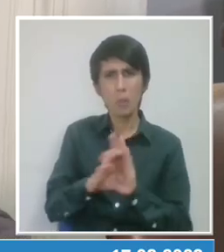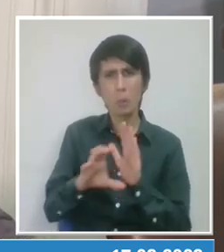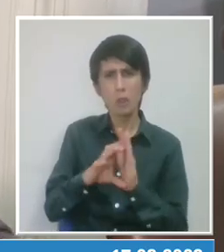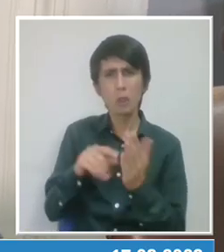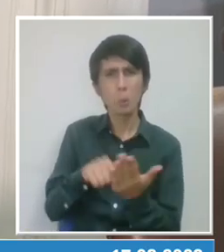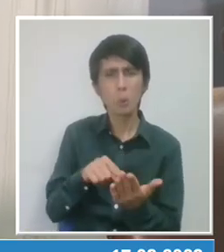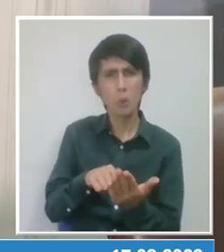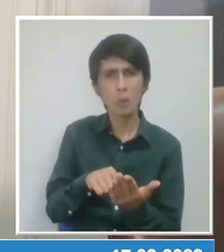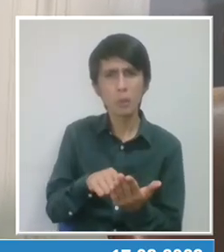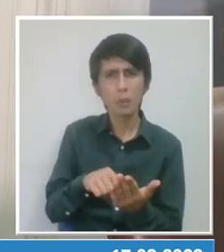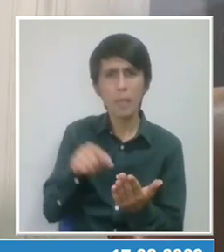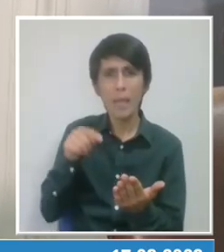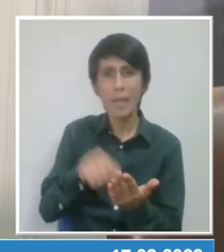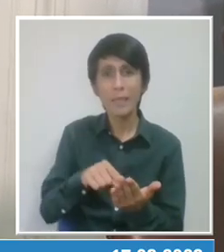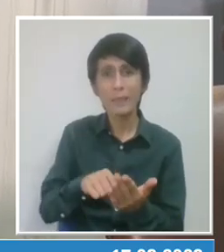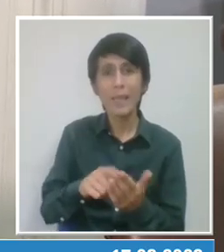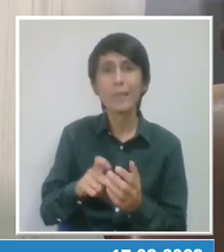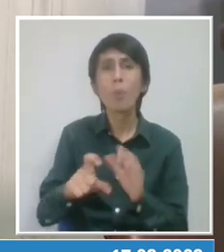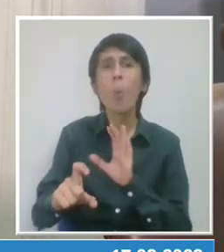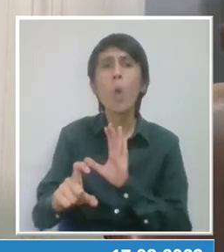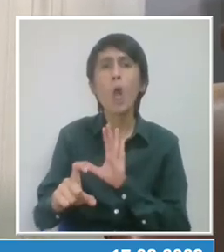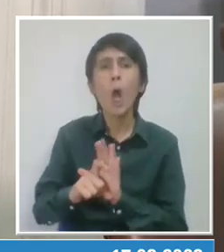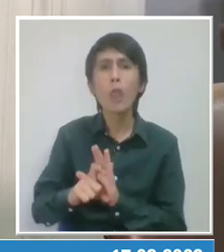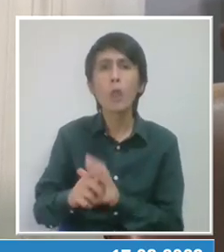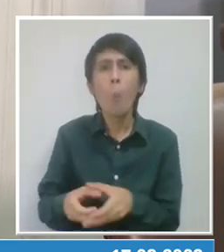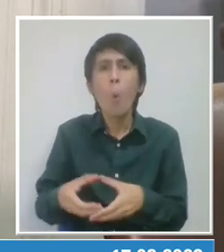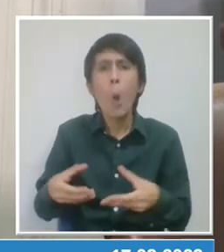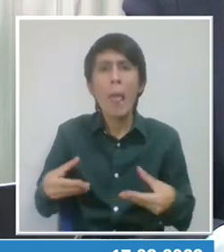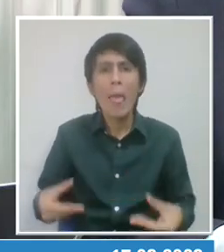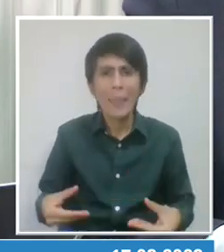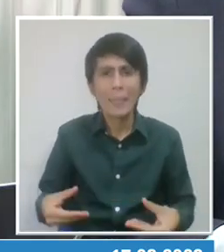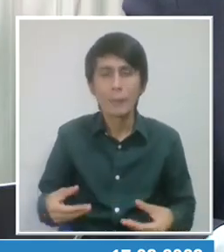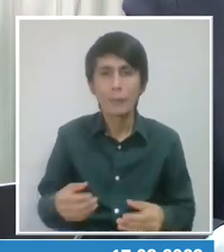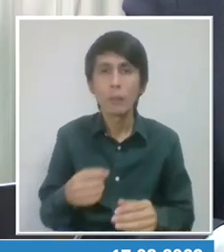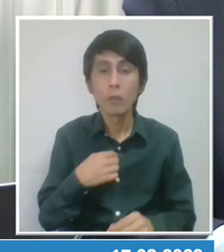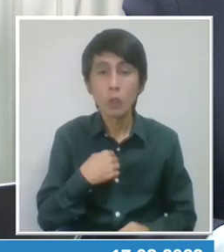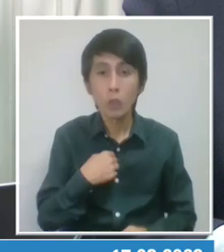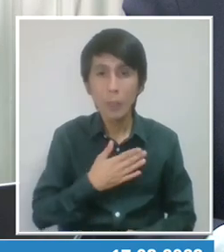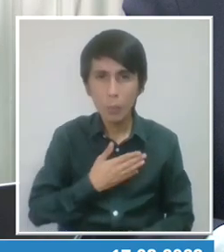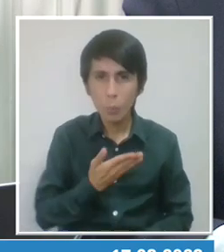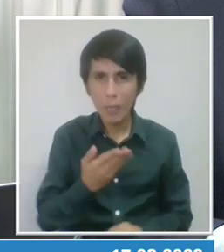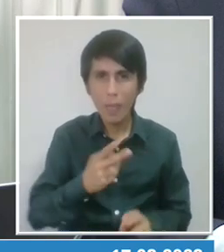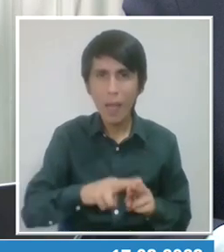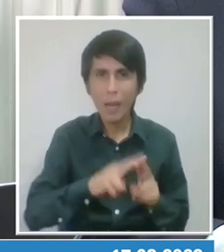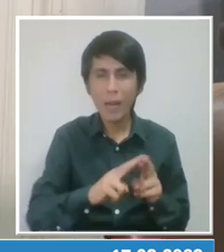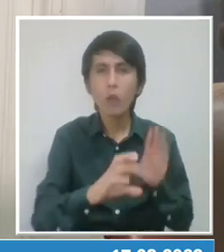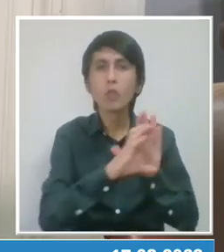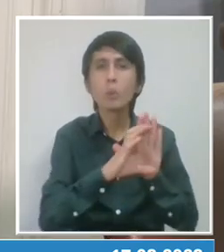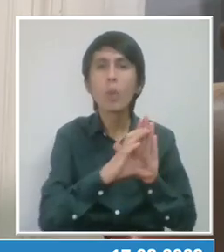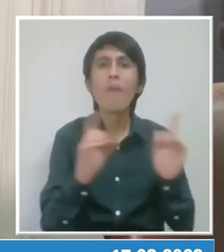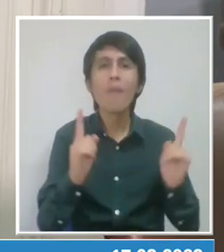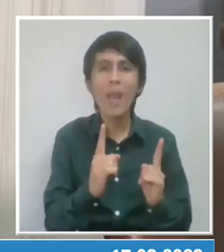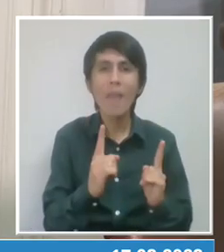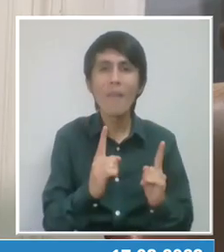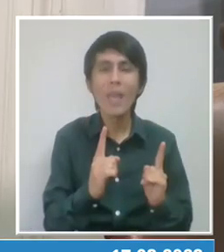gran código. Yo lo que quiero es que usted me haga una constitución breve y confusa.